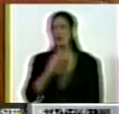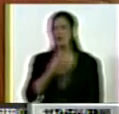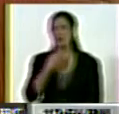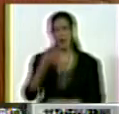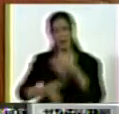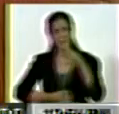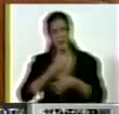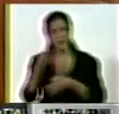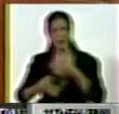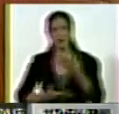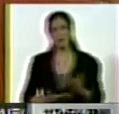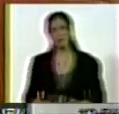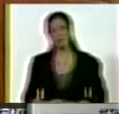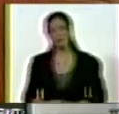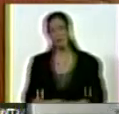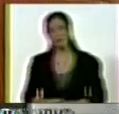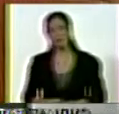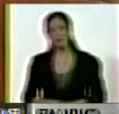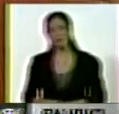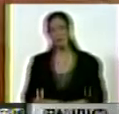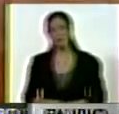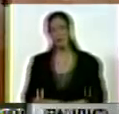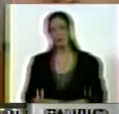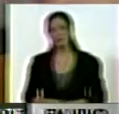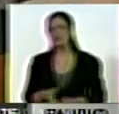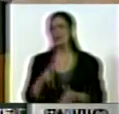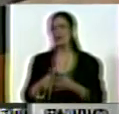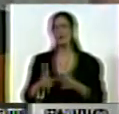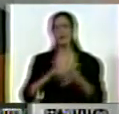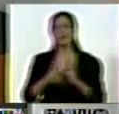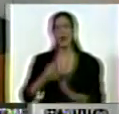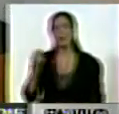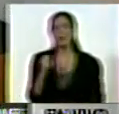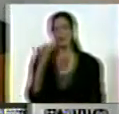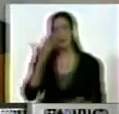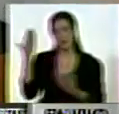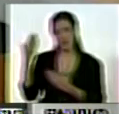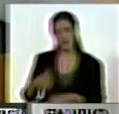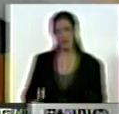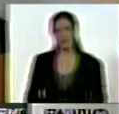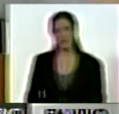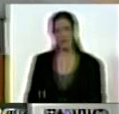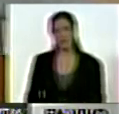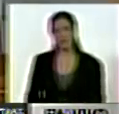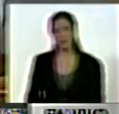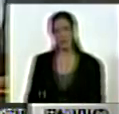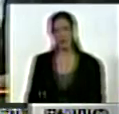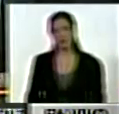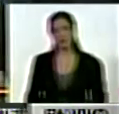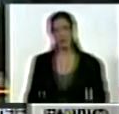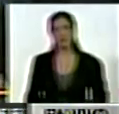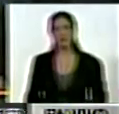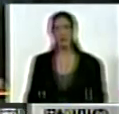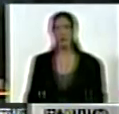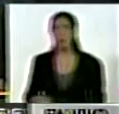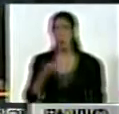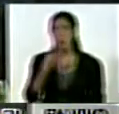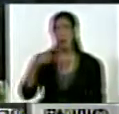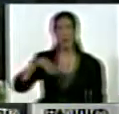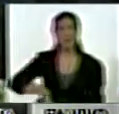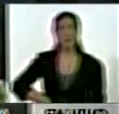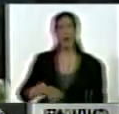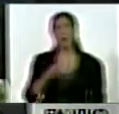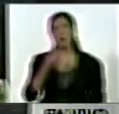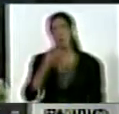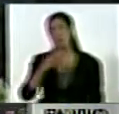definición de qué es ser policía y qué es ser delincuente. Es un buen puesto, un buen salario, una calidad de